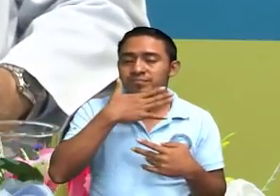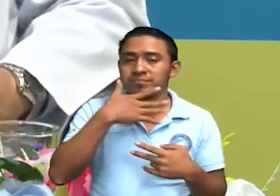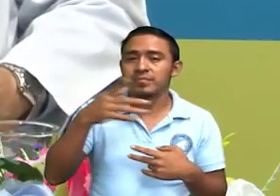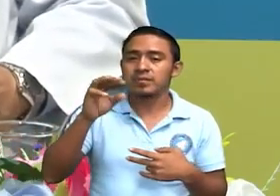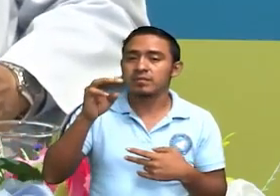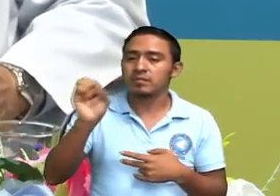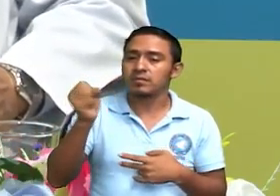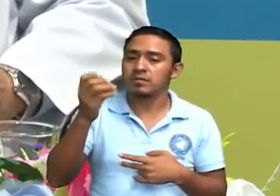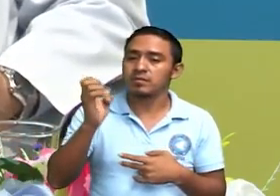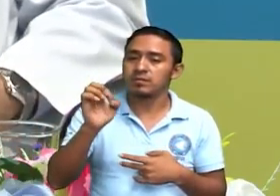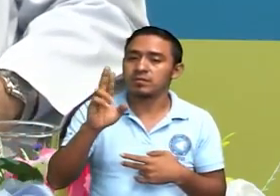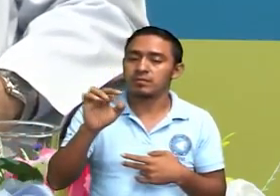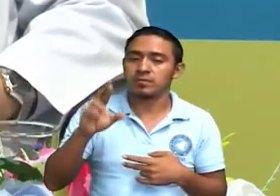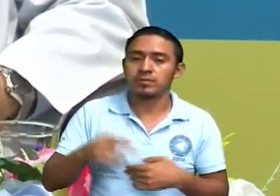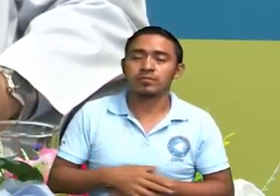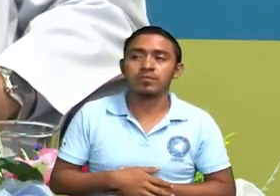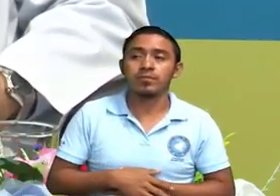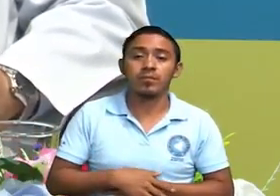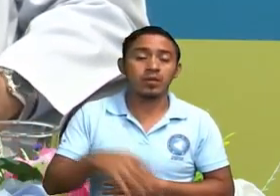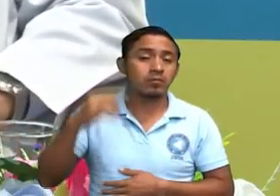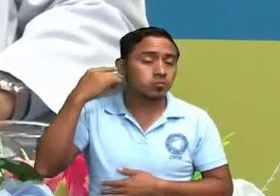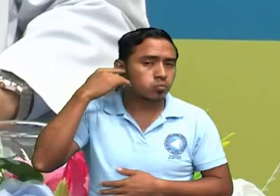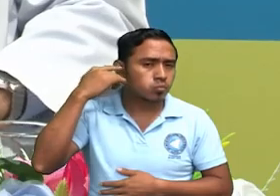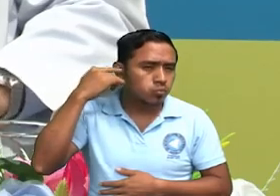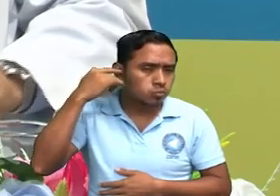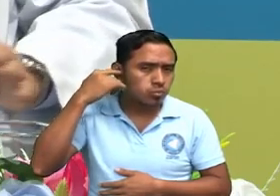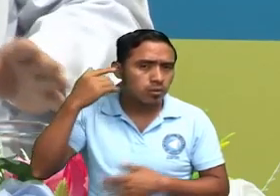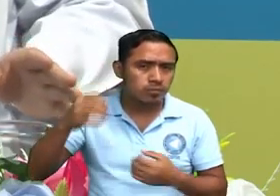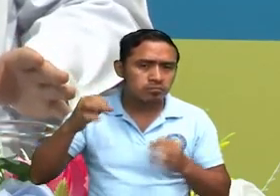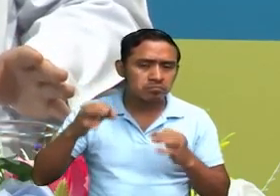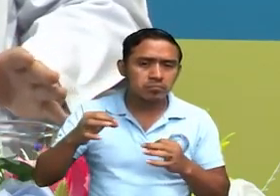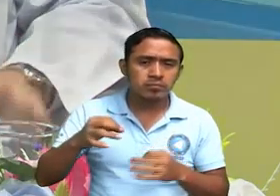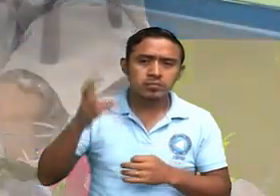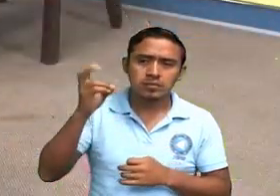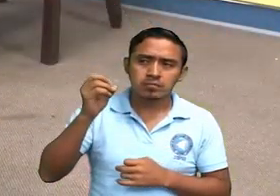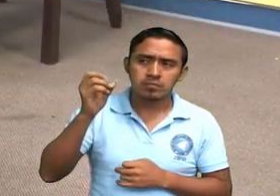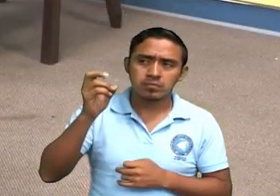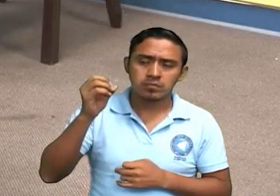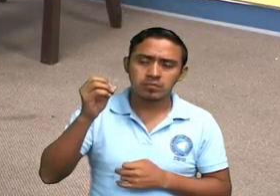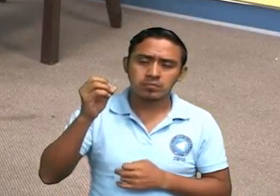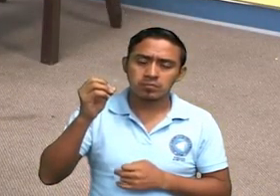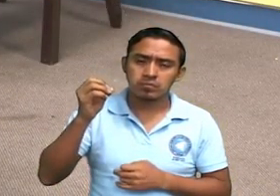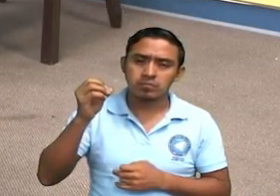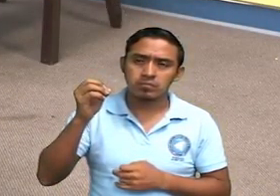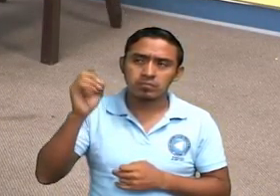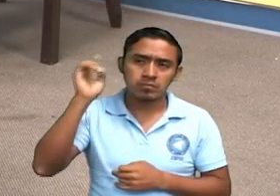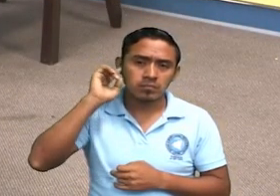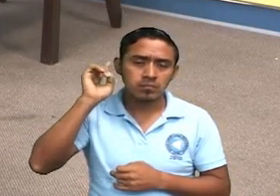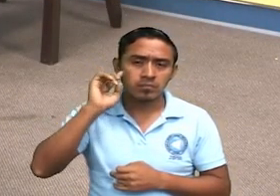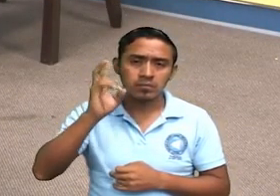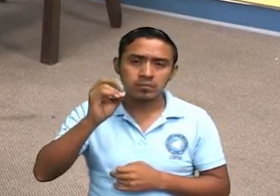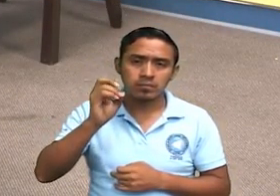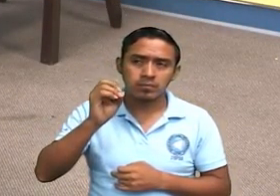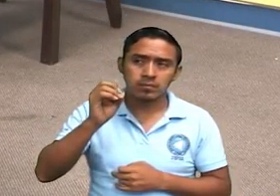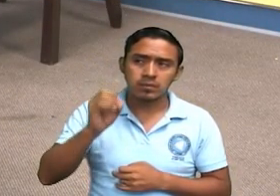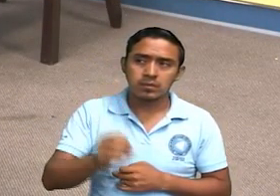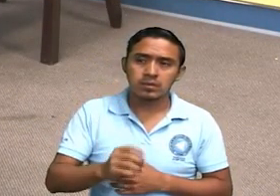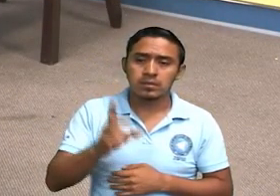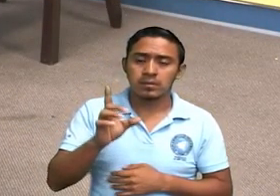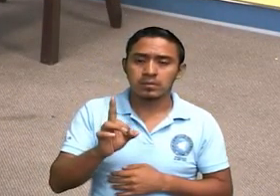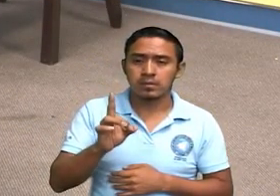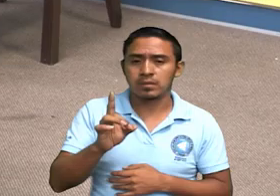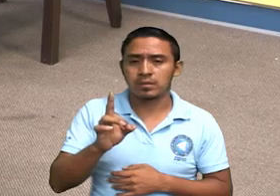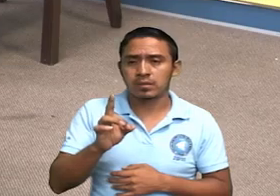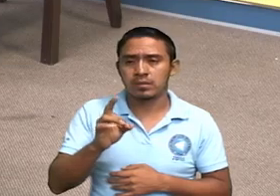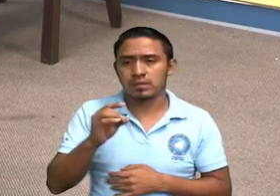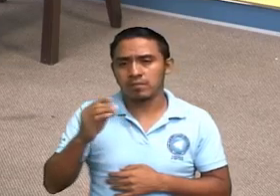niño, nosotros una audición normal es hasta 20 decibeles, si de 20 a 40 es